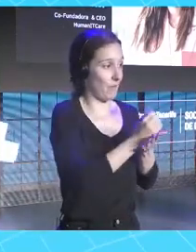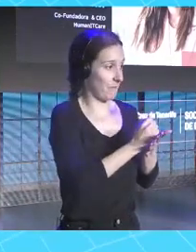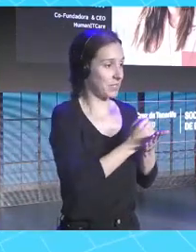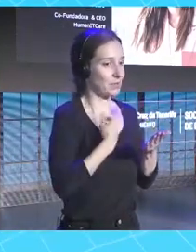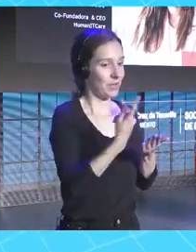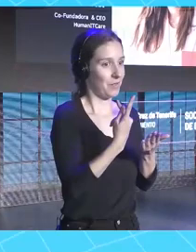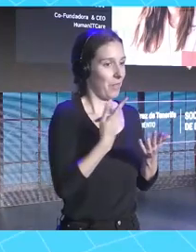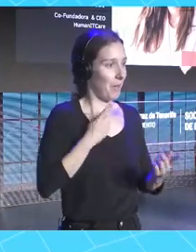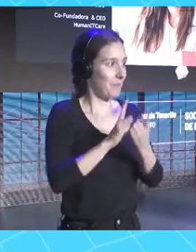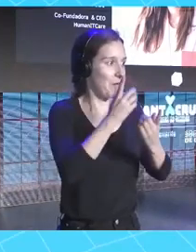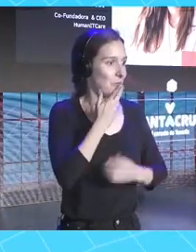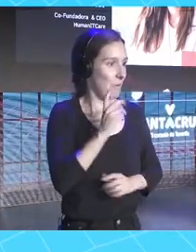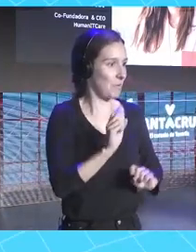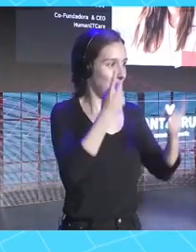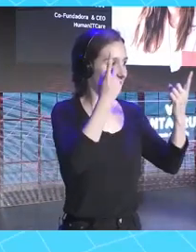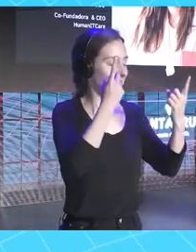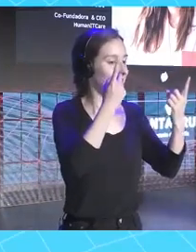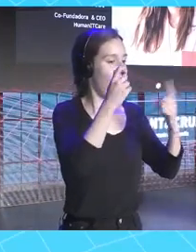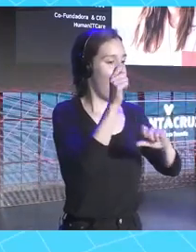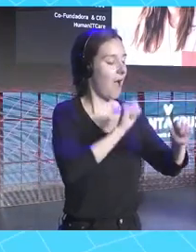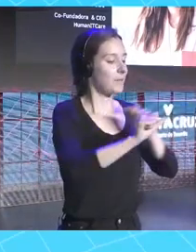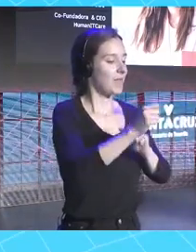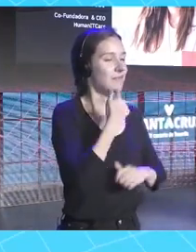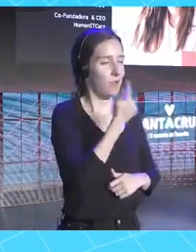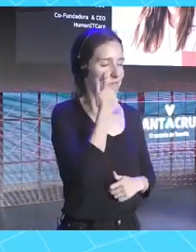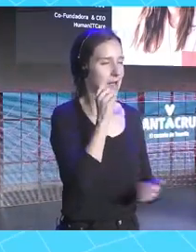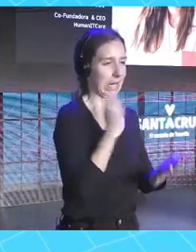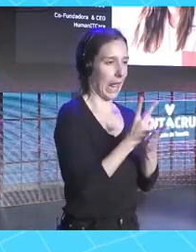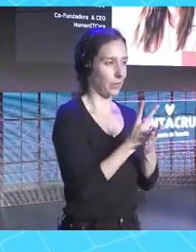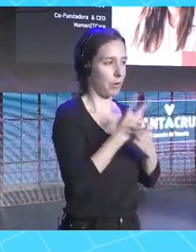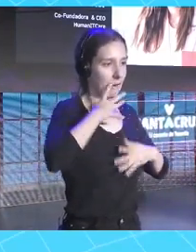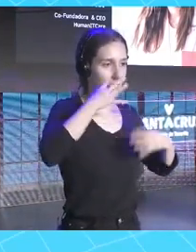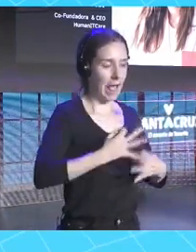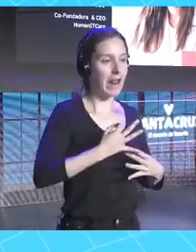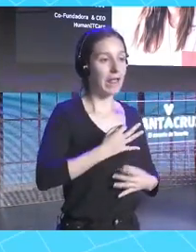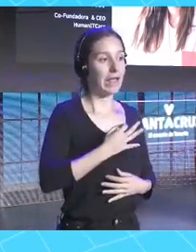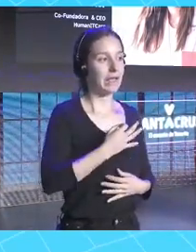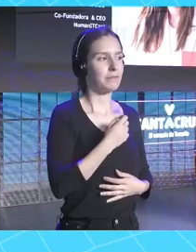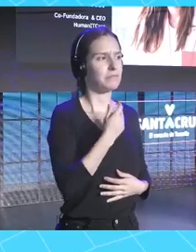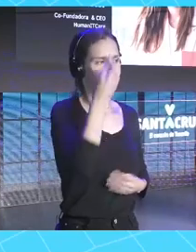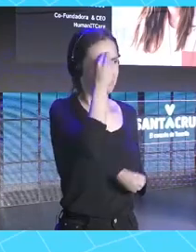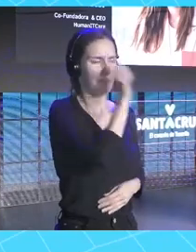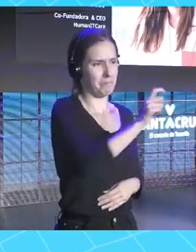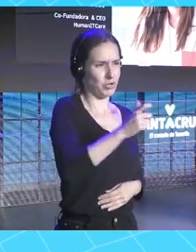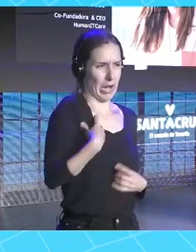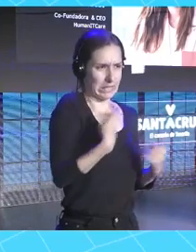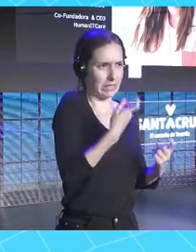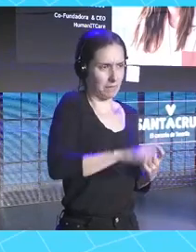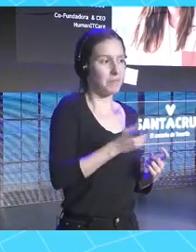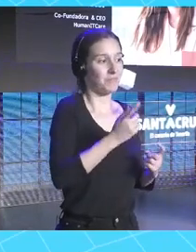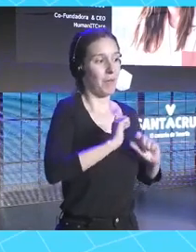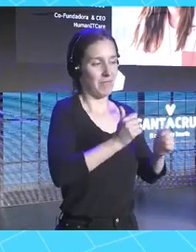fue cuando dijimos Bueno pues vamos a dar una resolver un reto no que es real y que mucha gente necesita no en estos cinco años